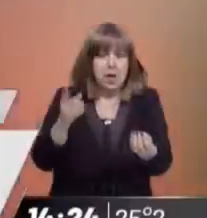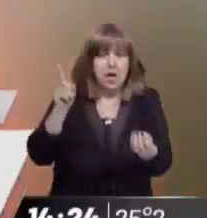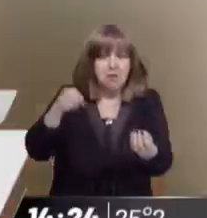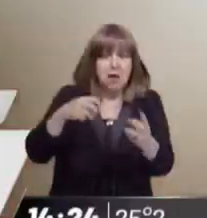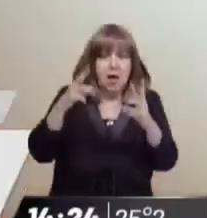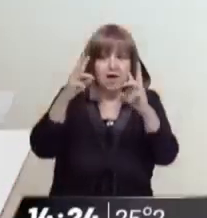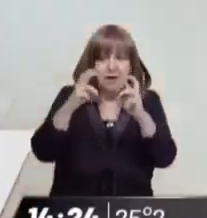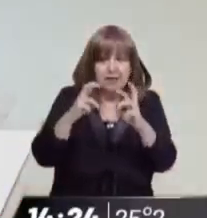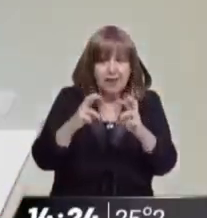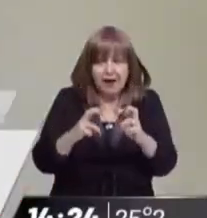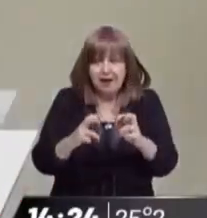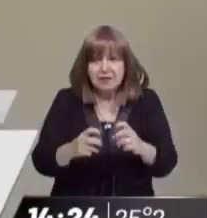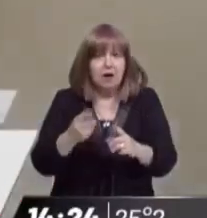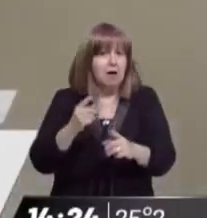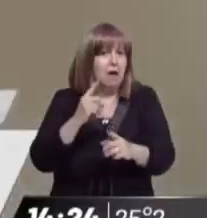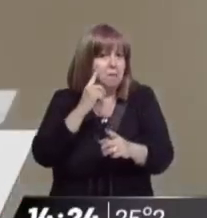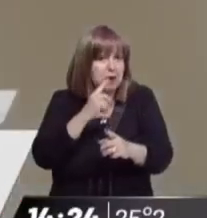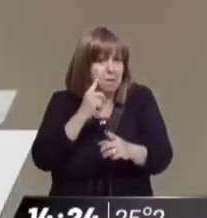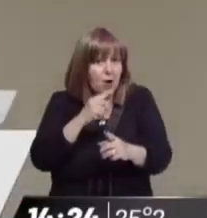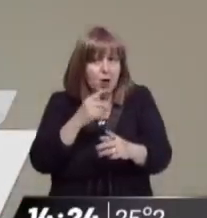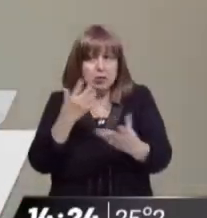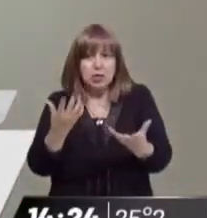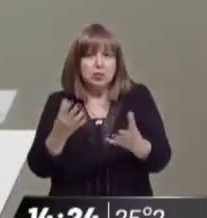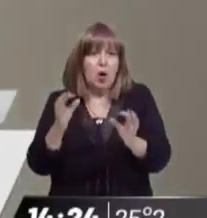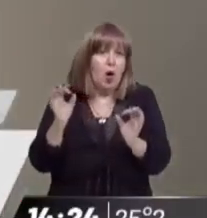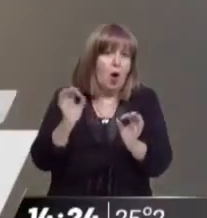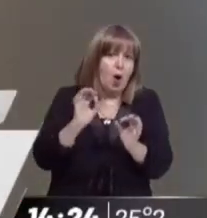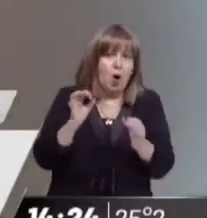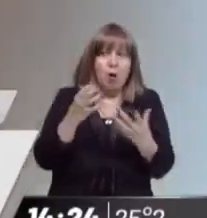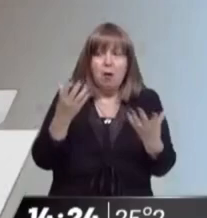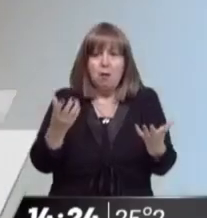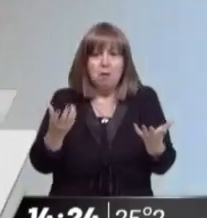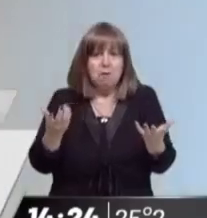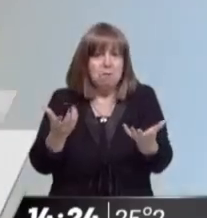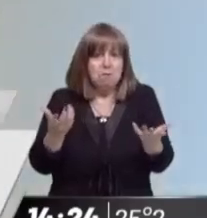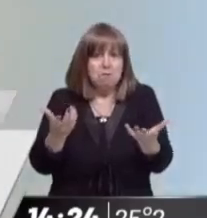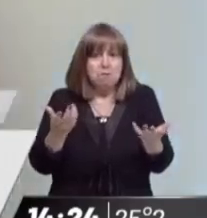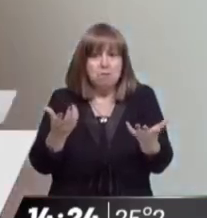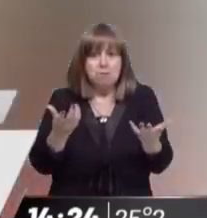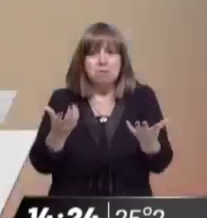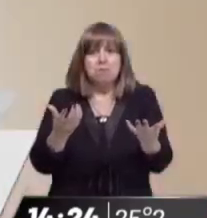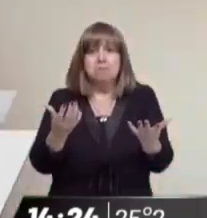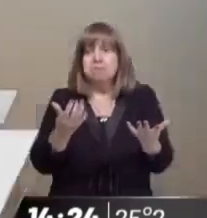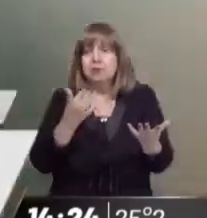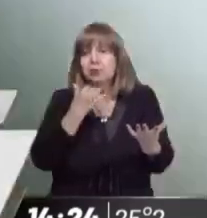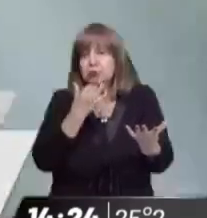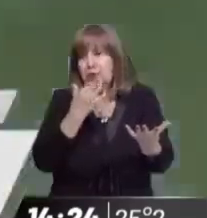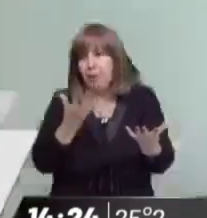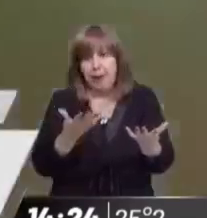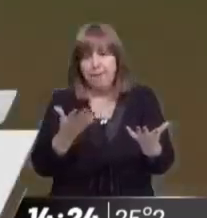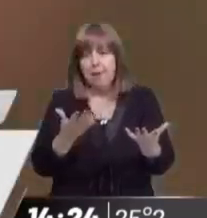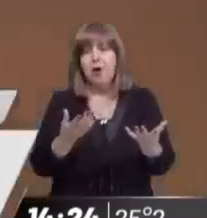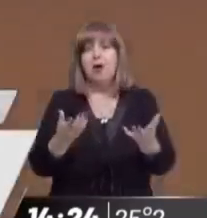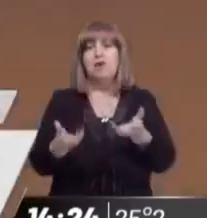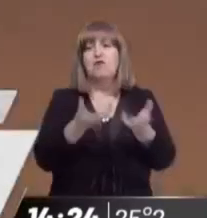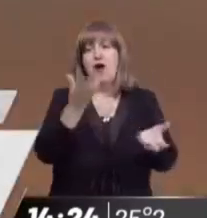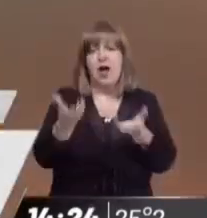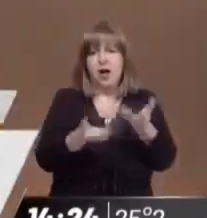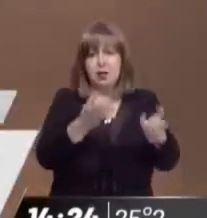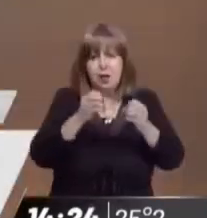las causas. Digamos, ¿fue intencional? Que lo produjo el hecho. Y bueno, se le ha